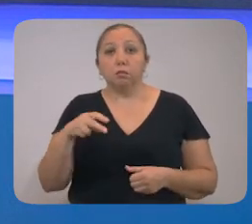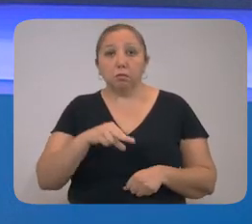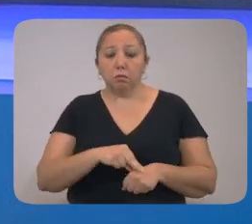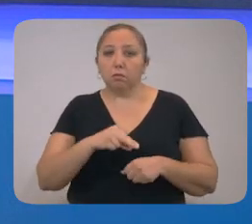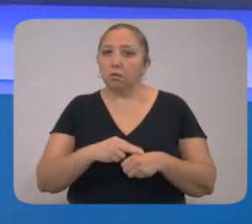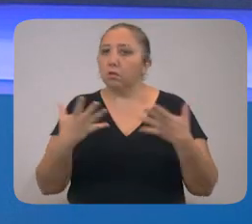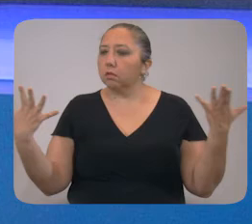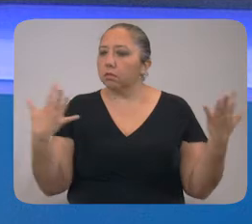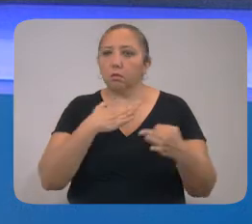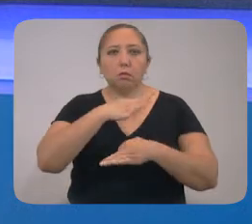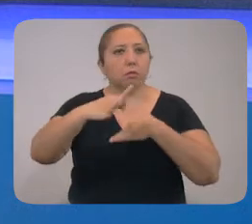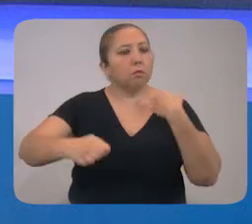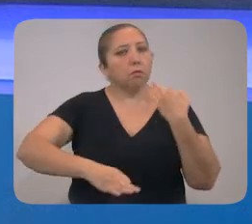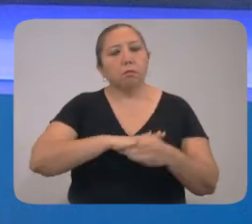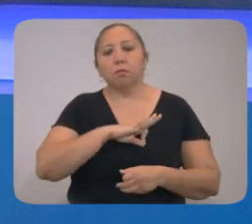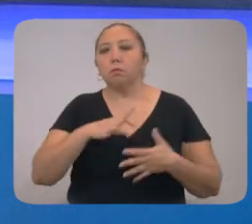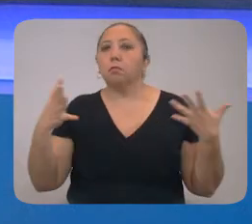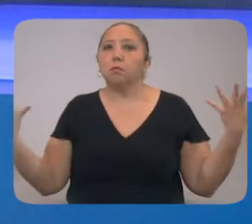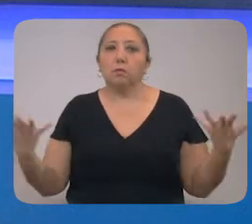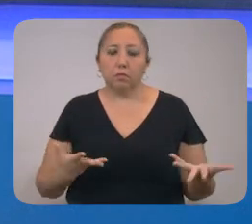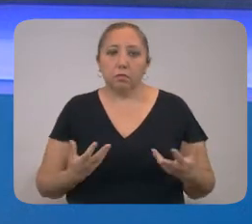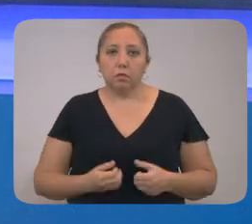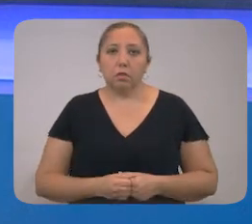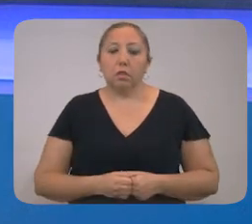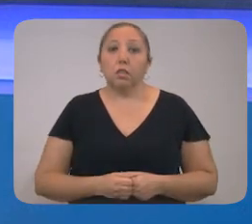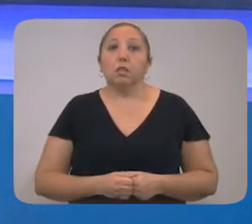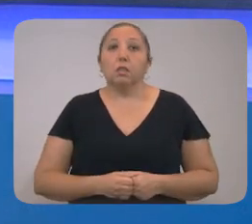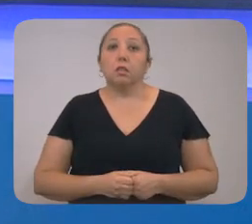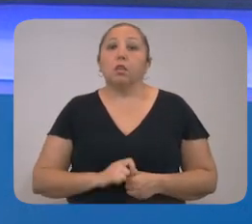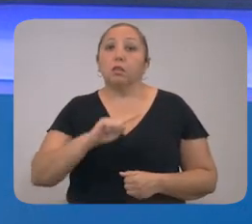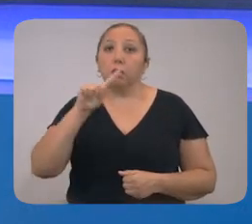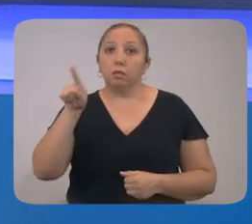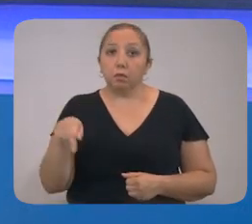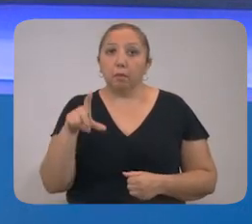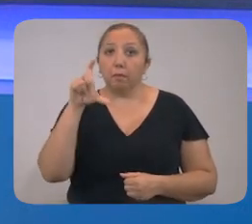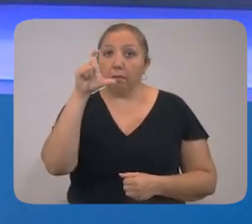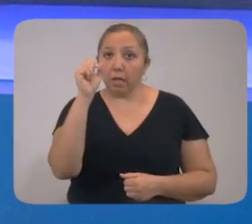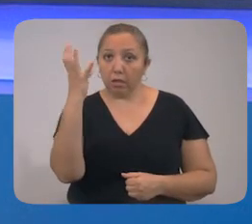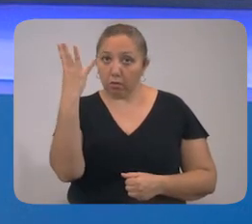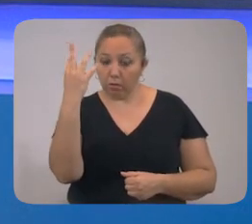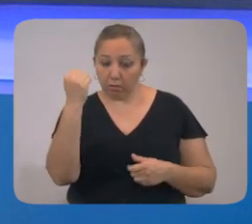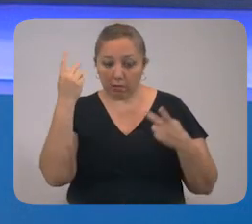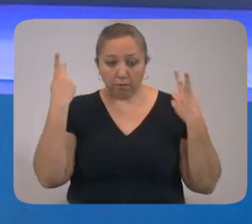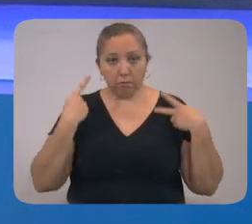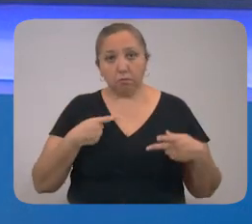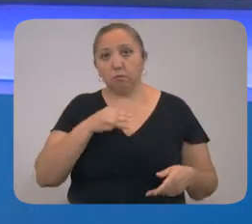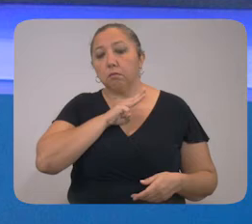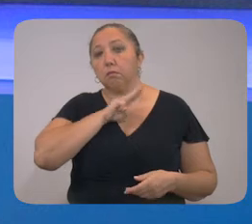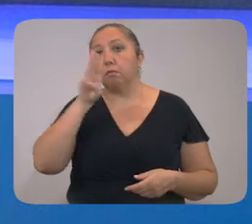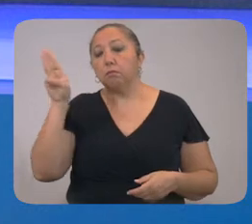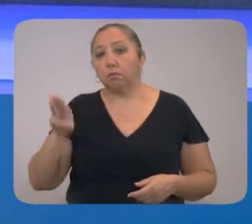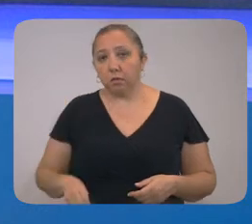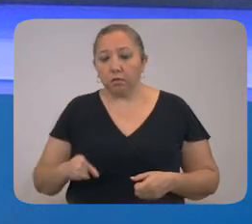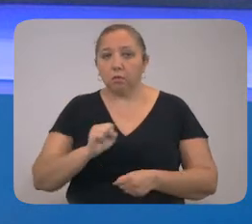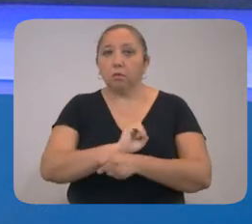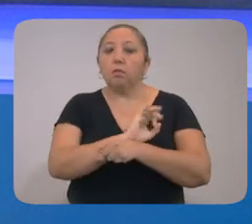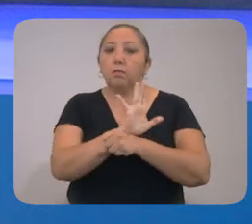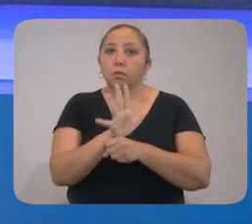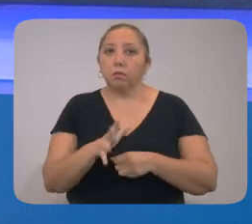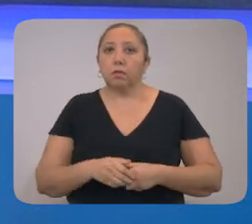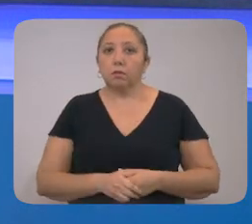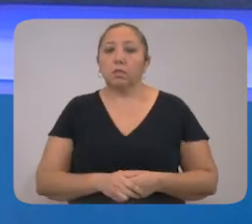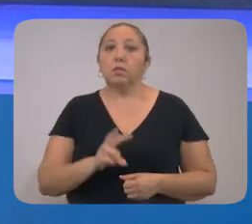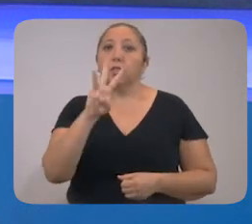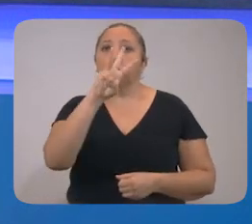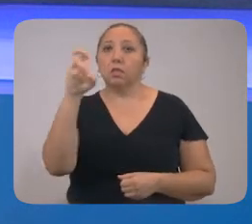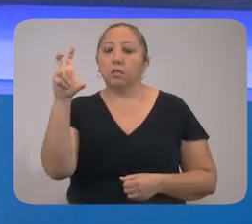y que hicieron todo lo que estuvo en sus manos. En total, son 29 las personas fallecidas a causa del coronavirus. De